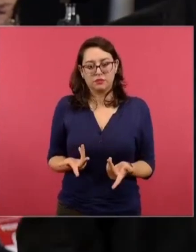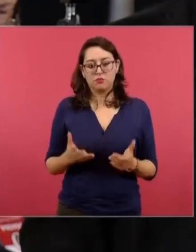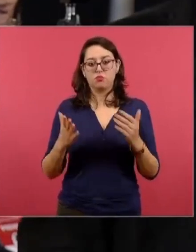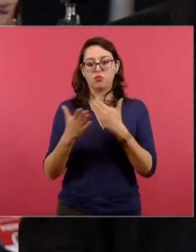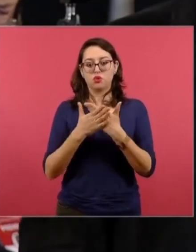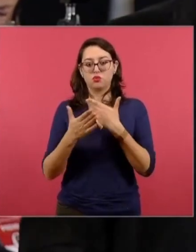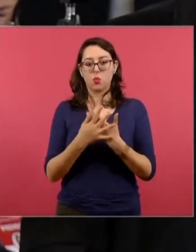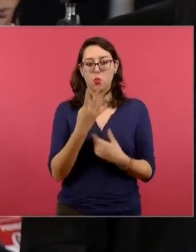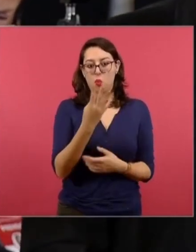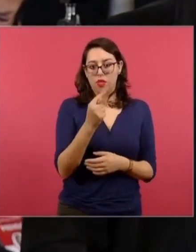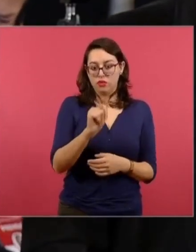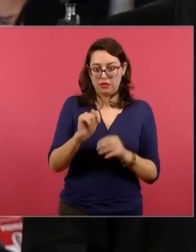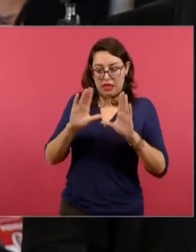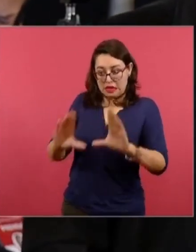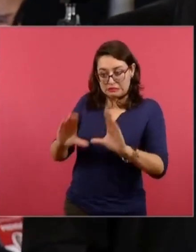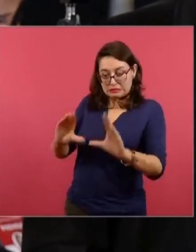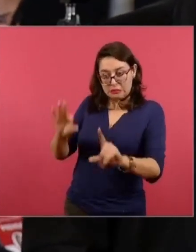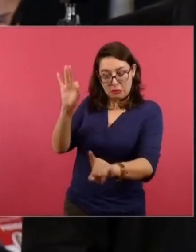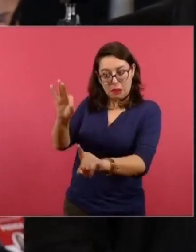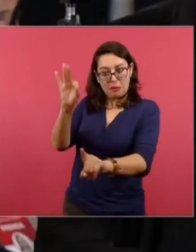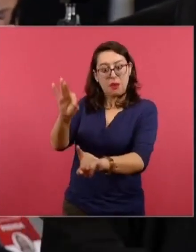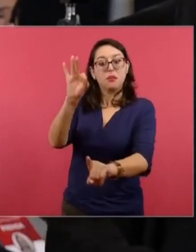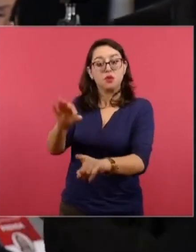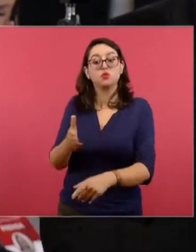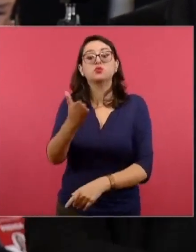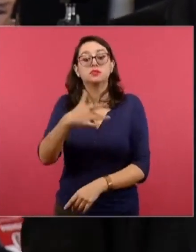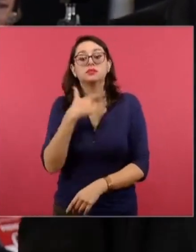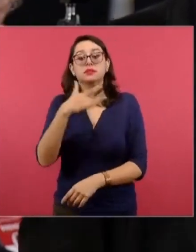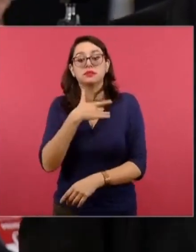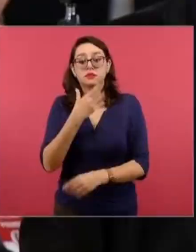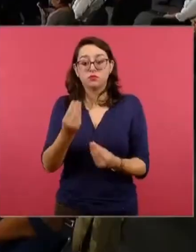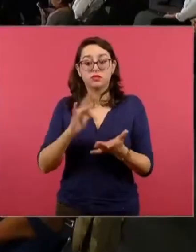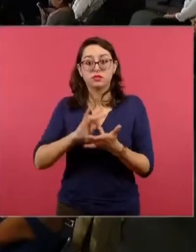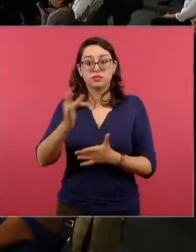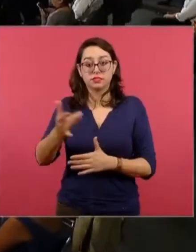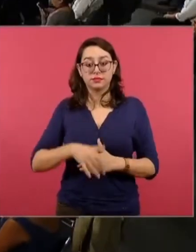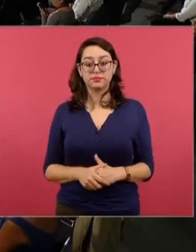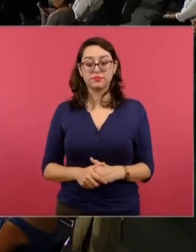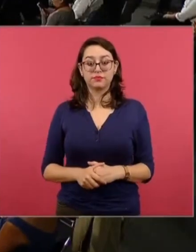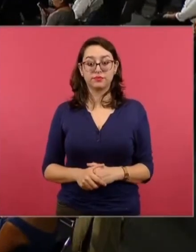4T. Sí, podrían por favor contestarme esta pregunta. Muchas gracias.